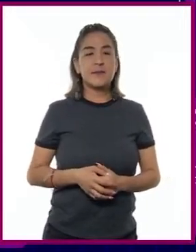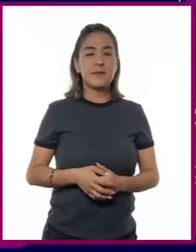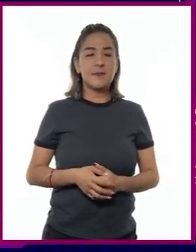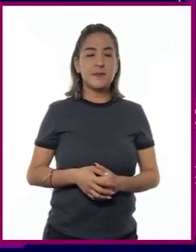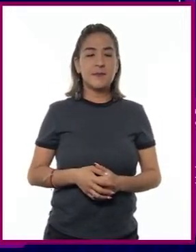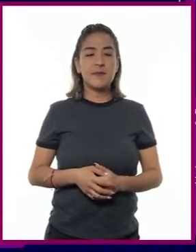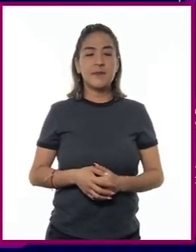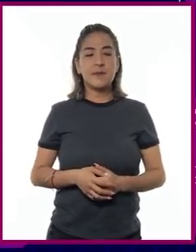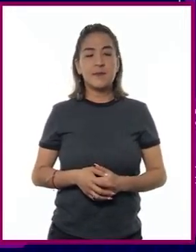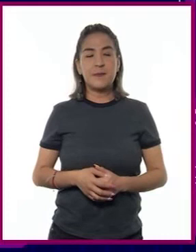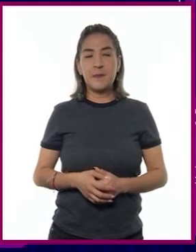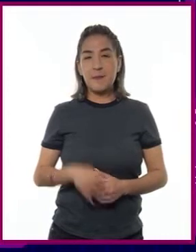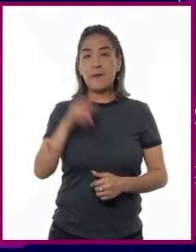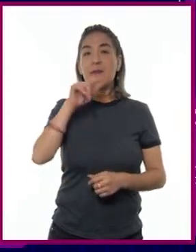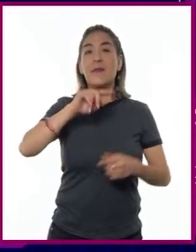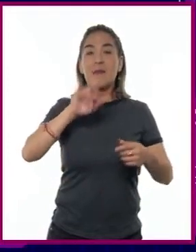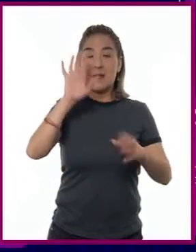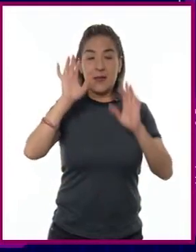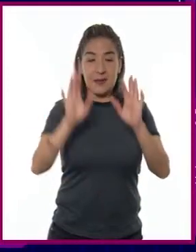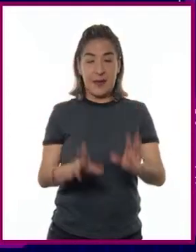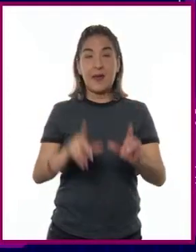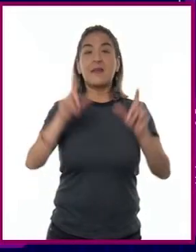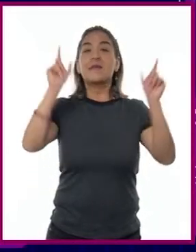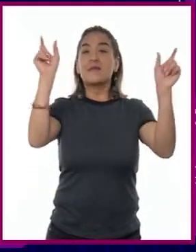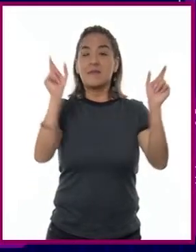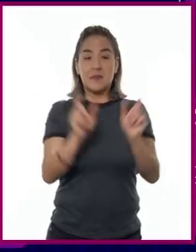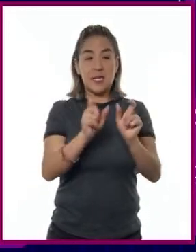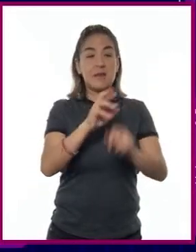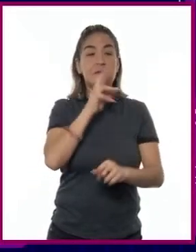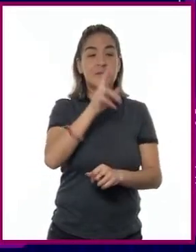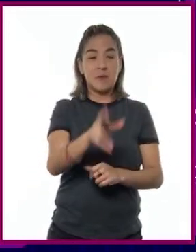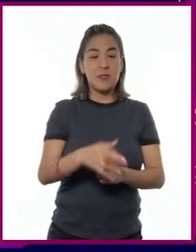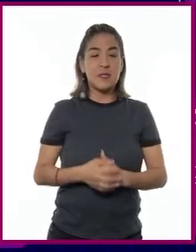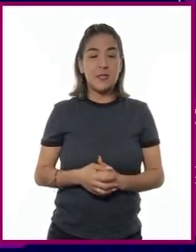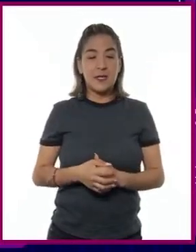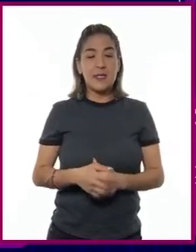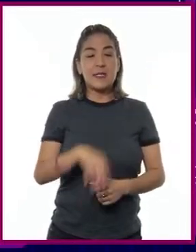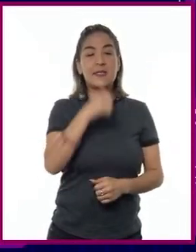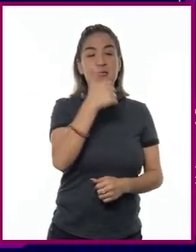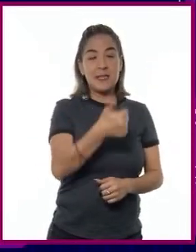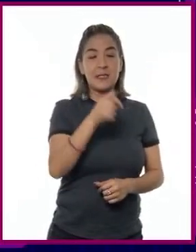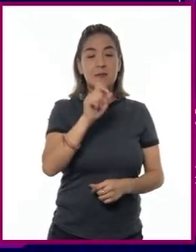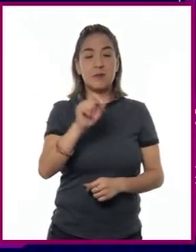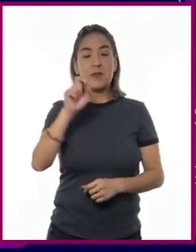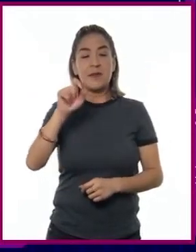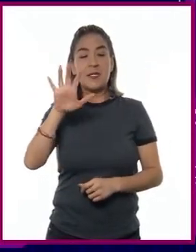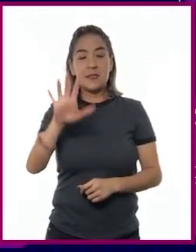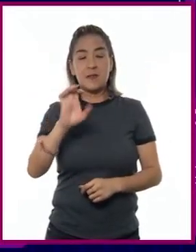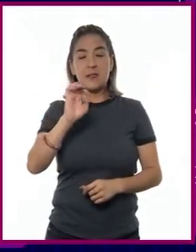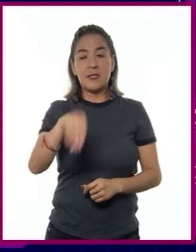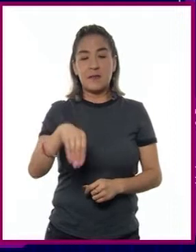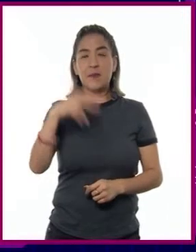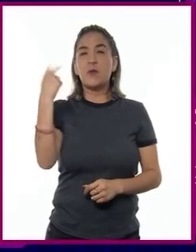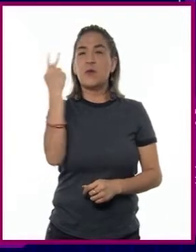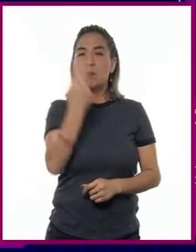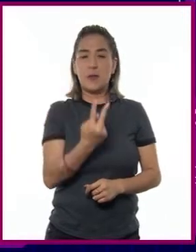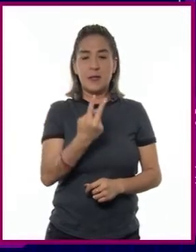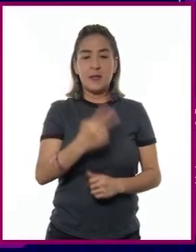elevar 2.5 centímetros al cuadrado se obtiene 6.25 centímetros